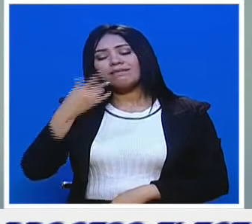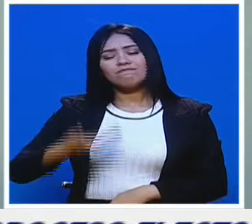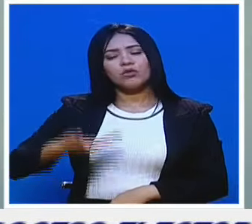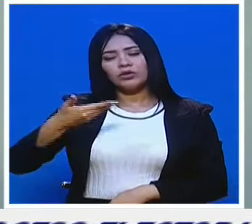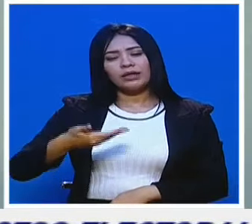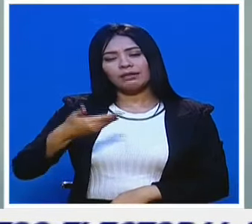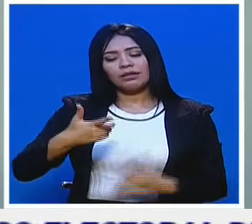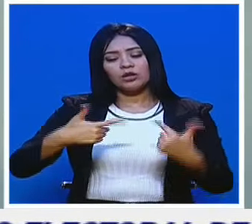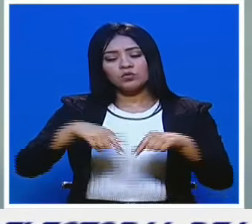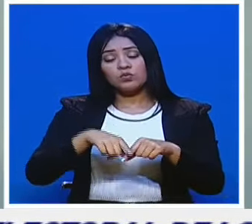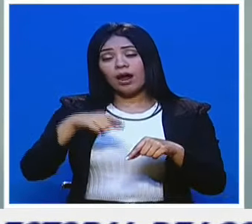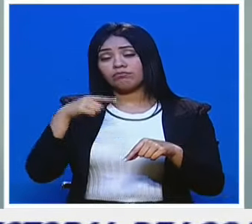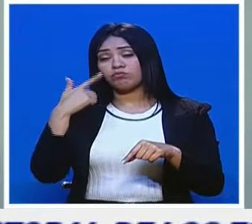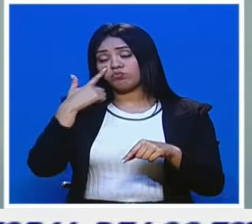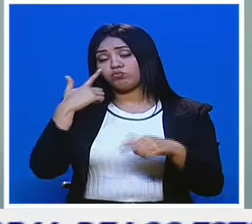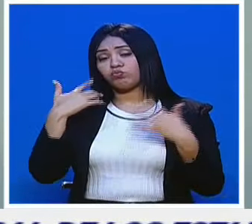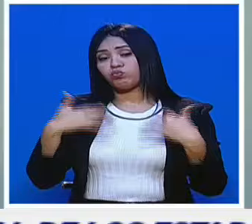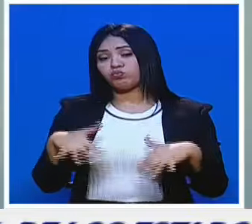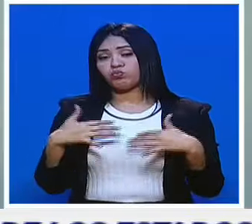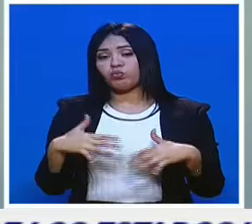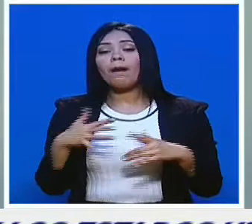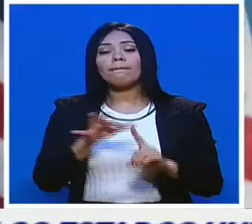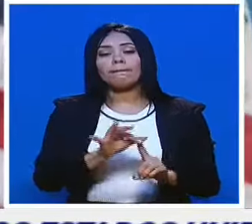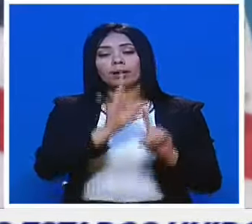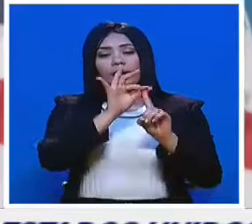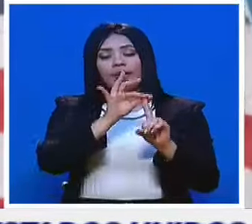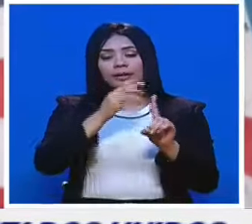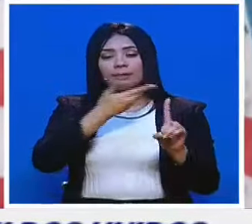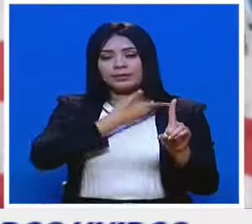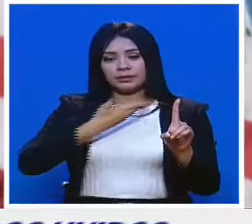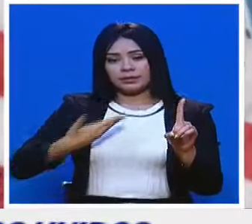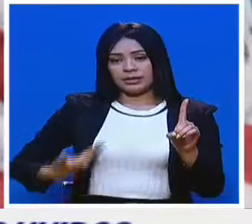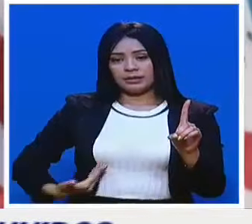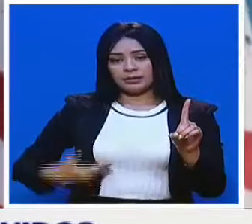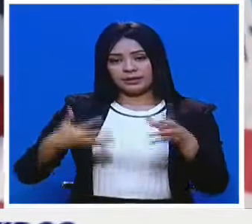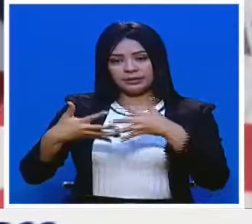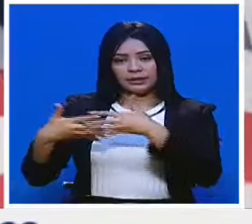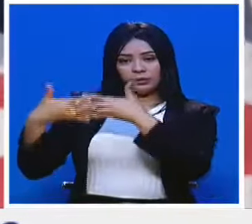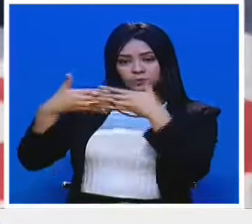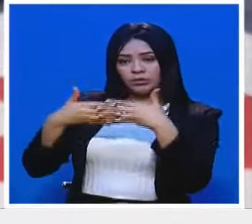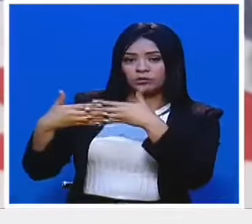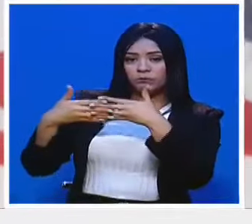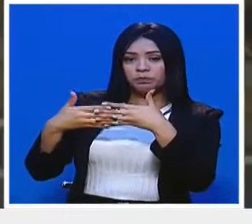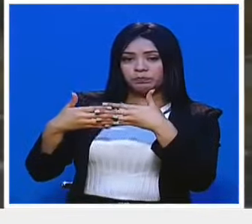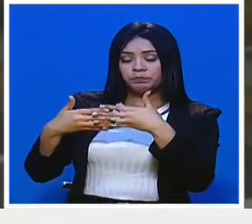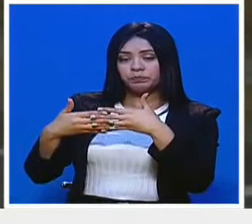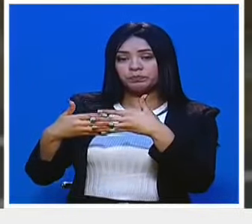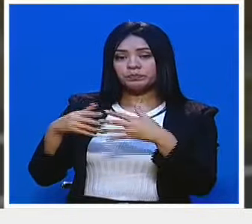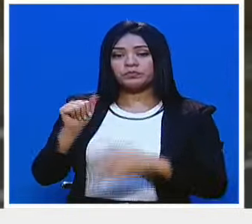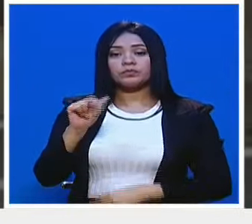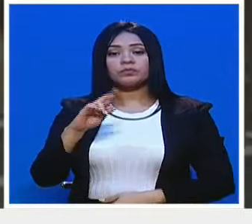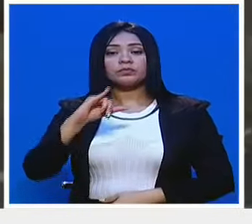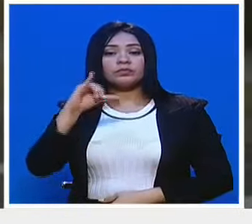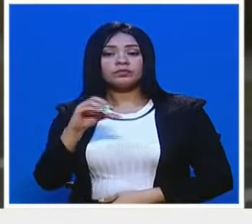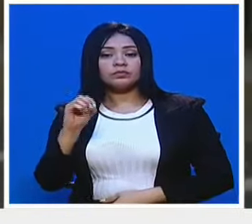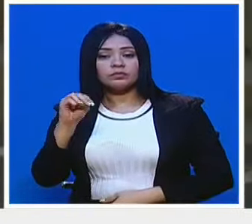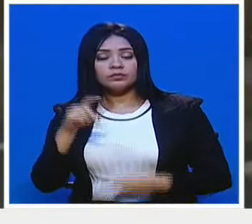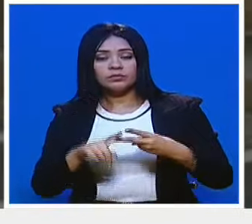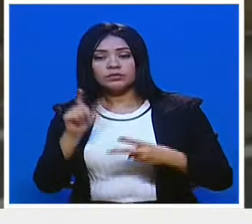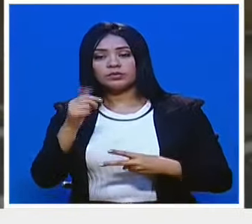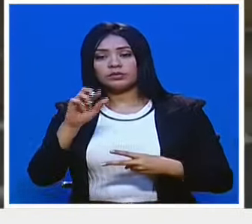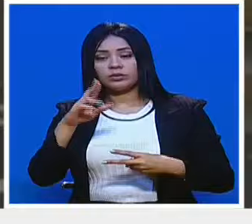pendulares jugarán un papel crucial para elegir el próximo presidente de los Estados Unidos. En esta ocasión, Arizona,